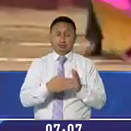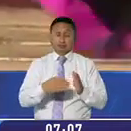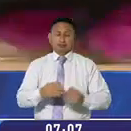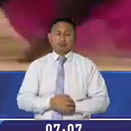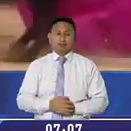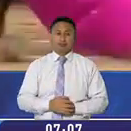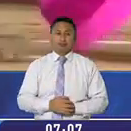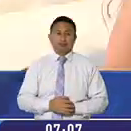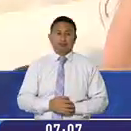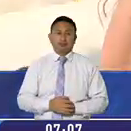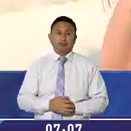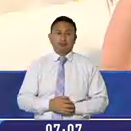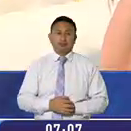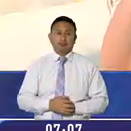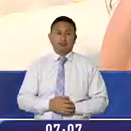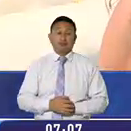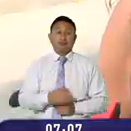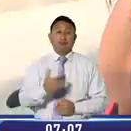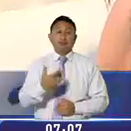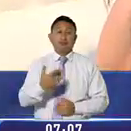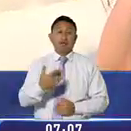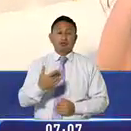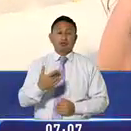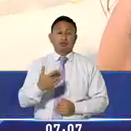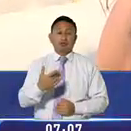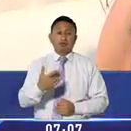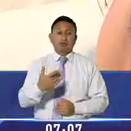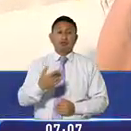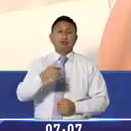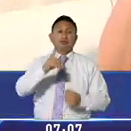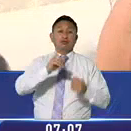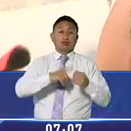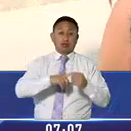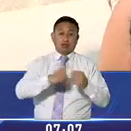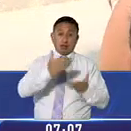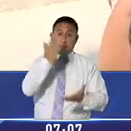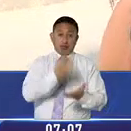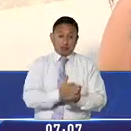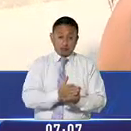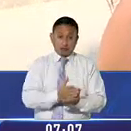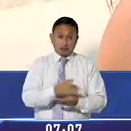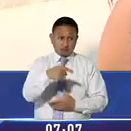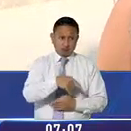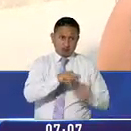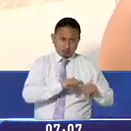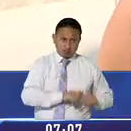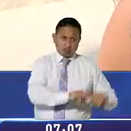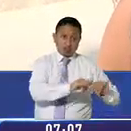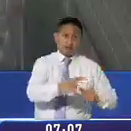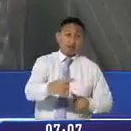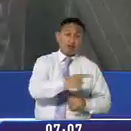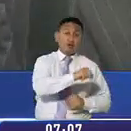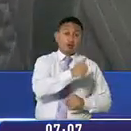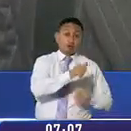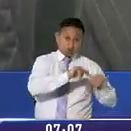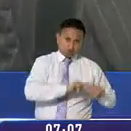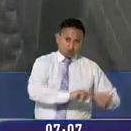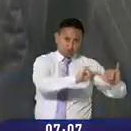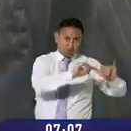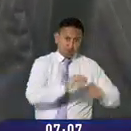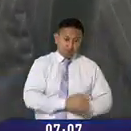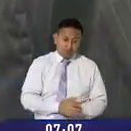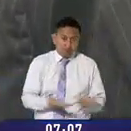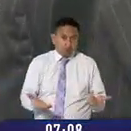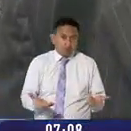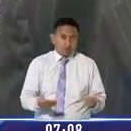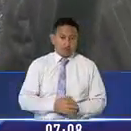animal. Aún a pesar de que Quito dijo basta, siguieron existiendo corridas de toros en la Plaza Belmonte. Entonces no es justo que haya